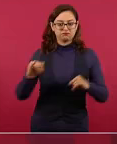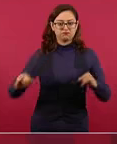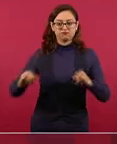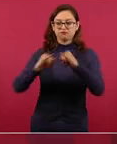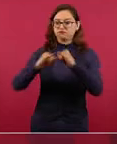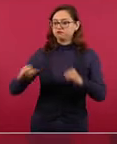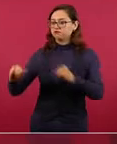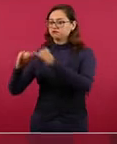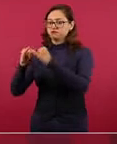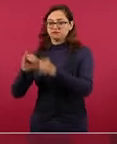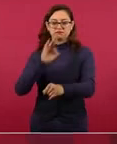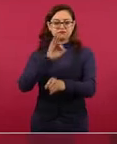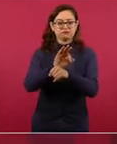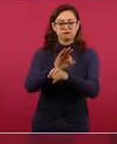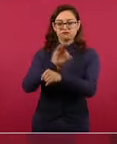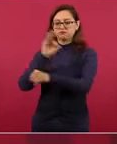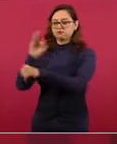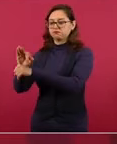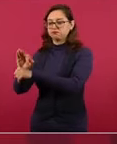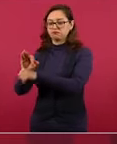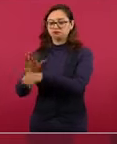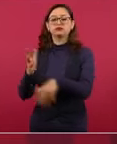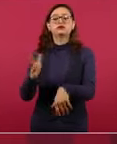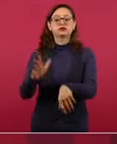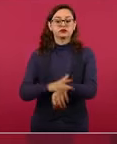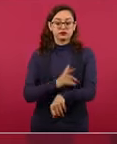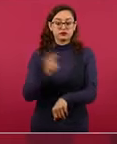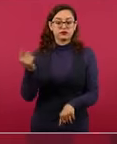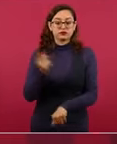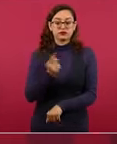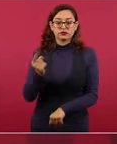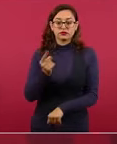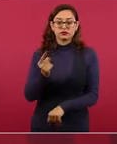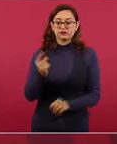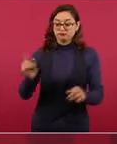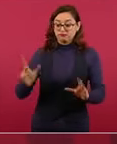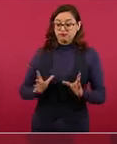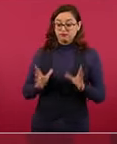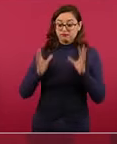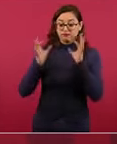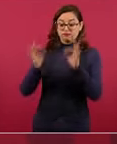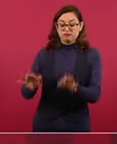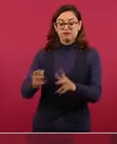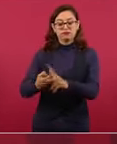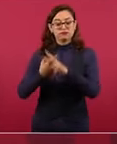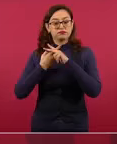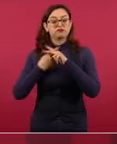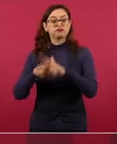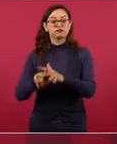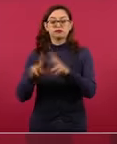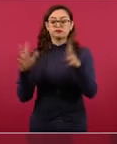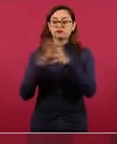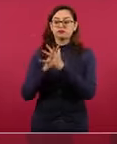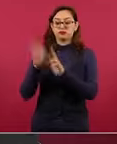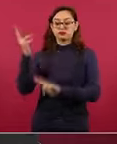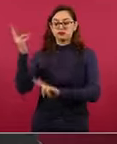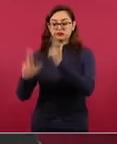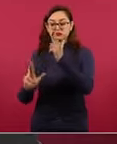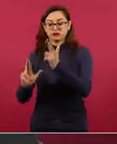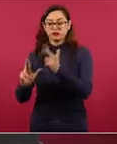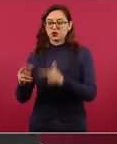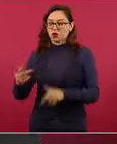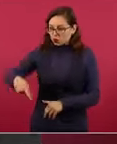porque surgieron de un movimiento revolucionario no son iguales que otros